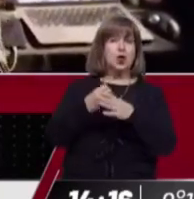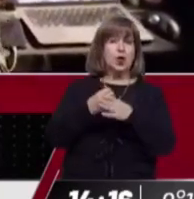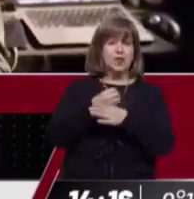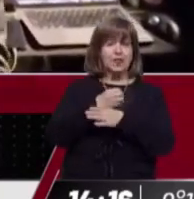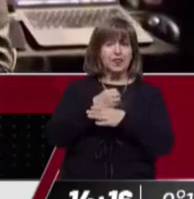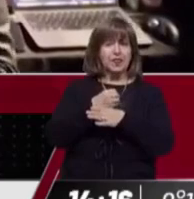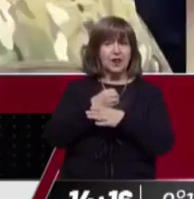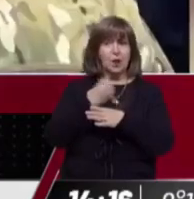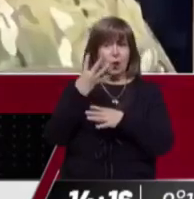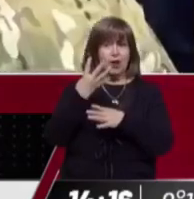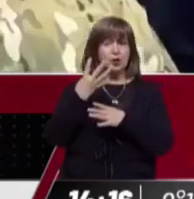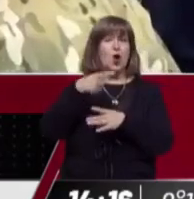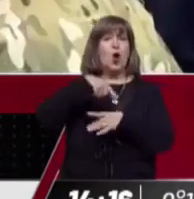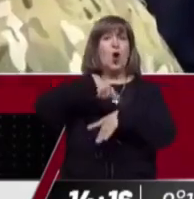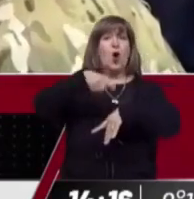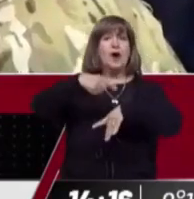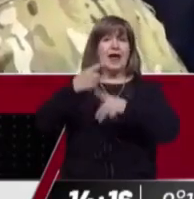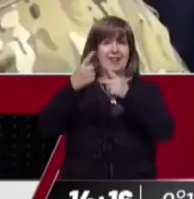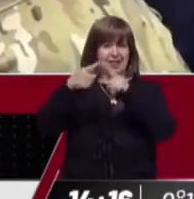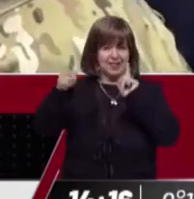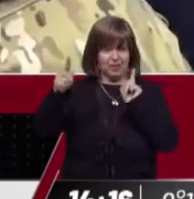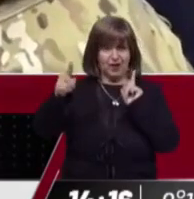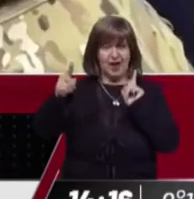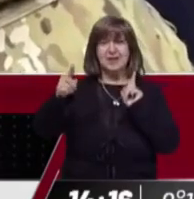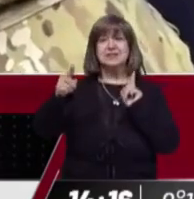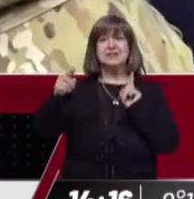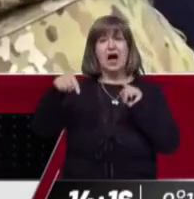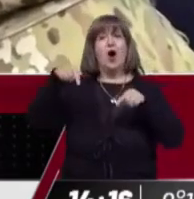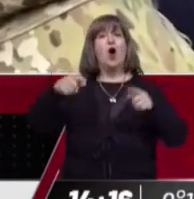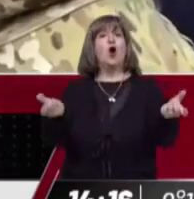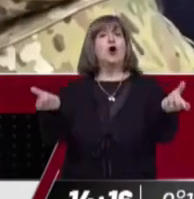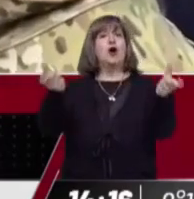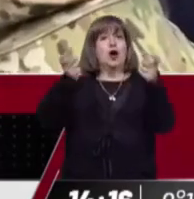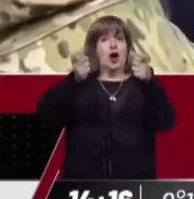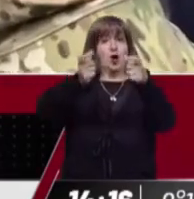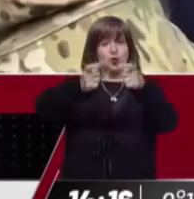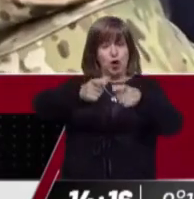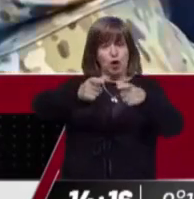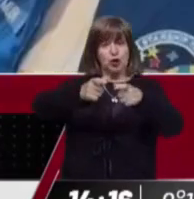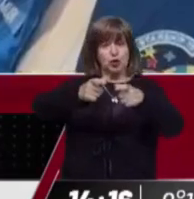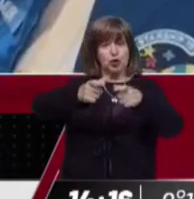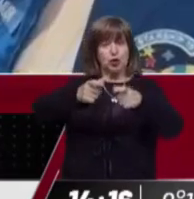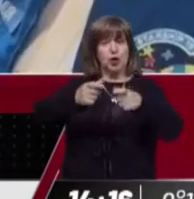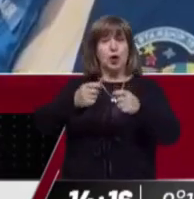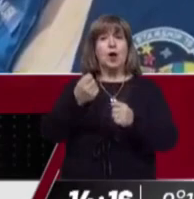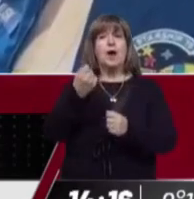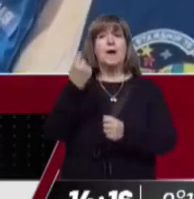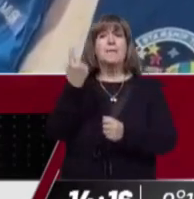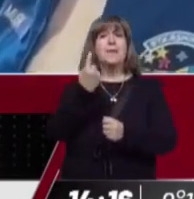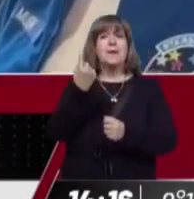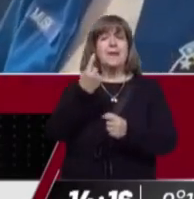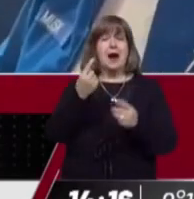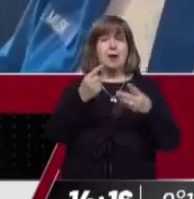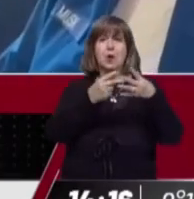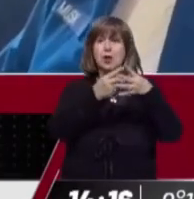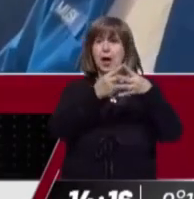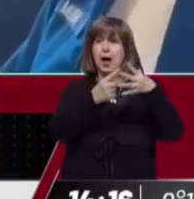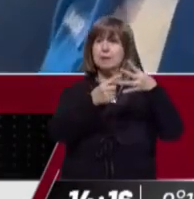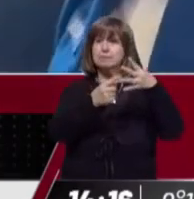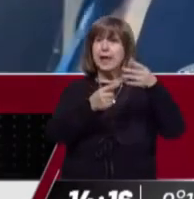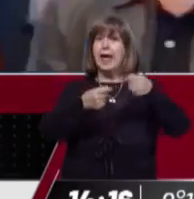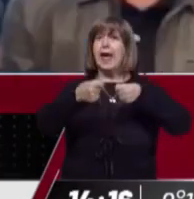mañana, él hoy mismo va a tener una reunión con el primero de la serie de